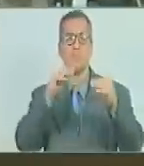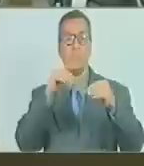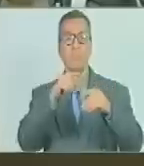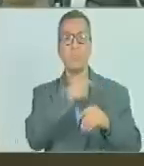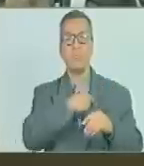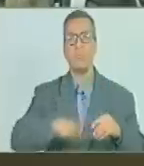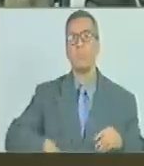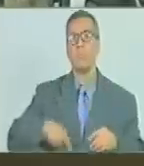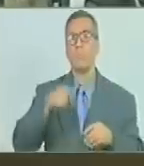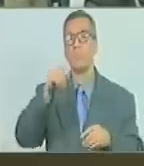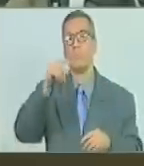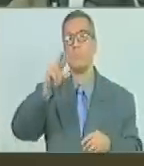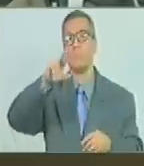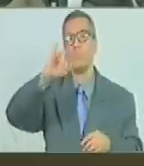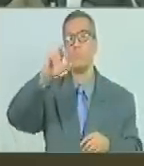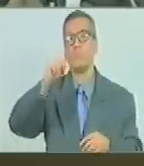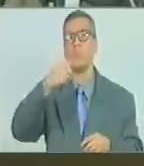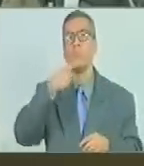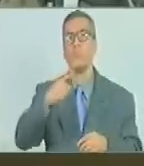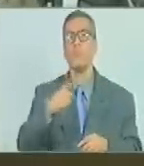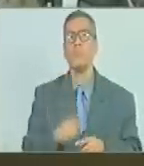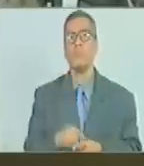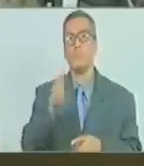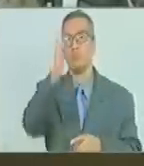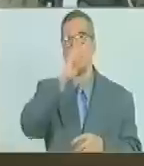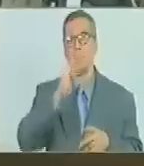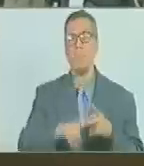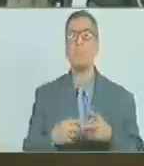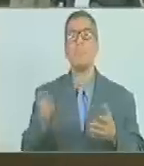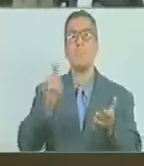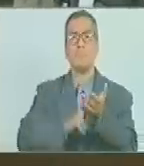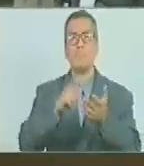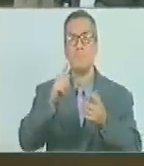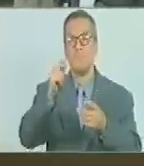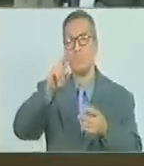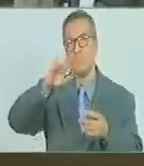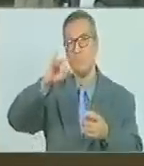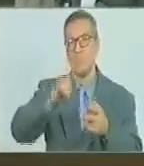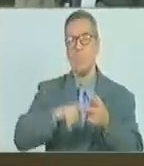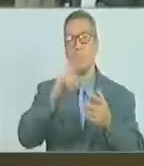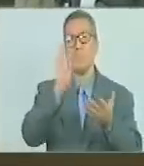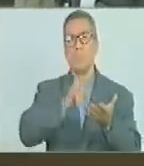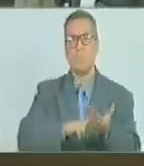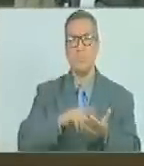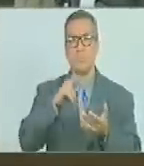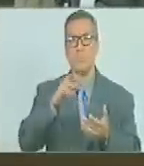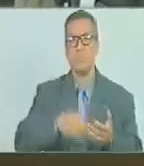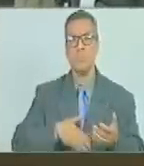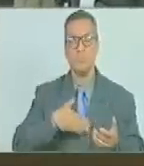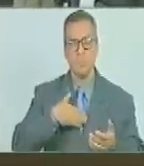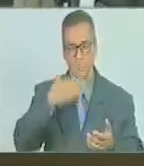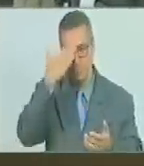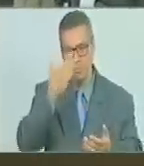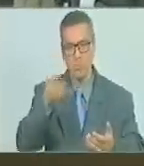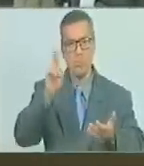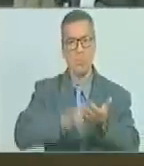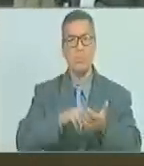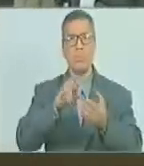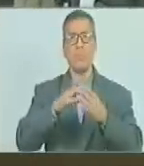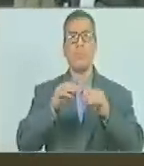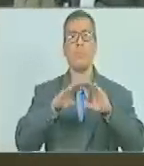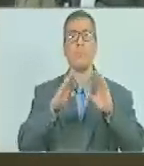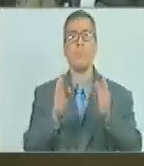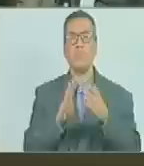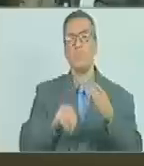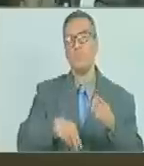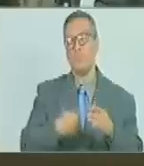el presidente de Irán, pero lo dijo en Brasil, lo repitió en Turquía, lo repitió en Arabia Saudita. Otro mundo es